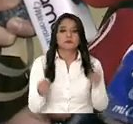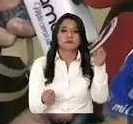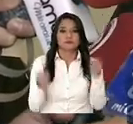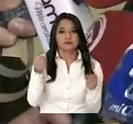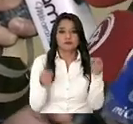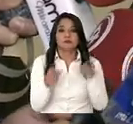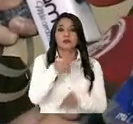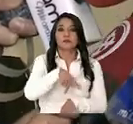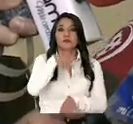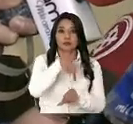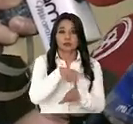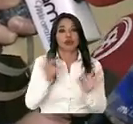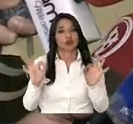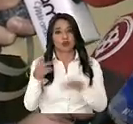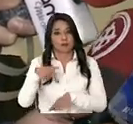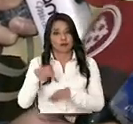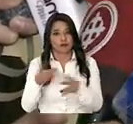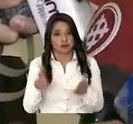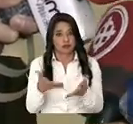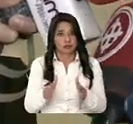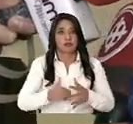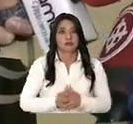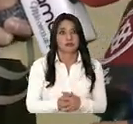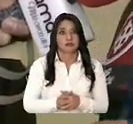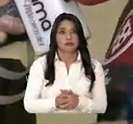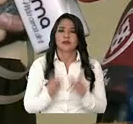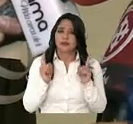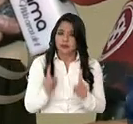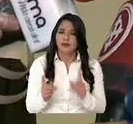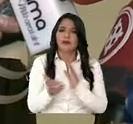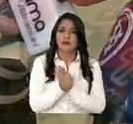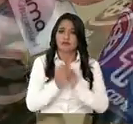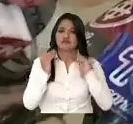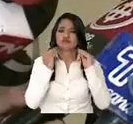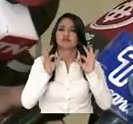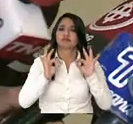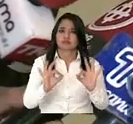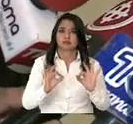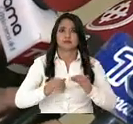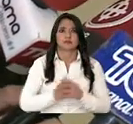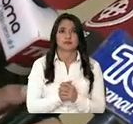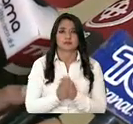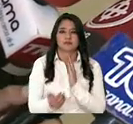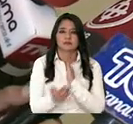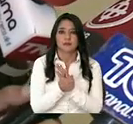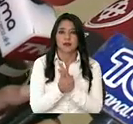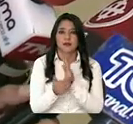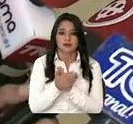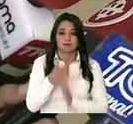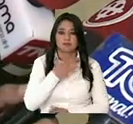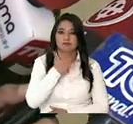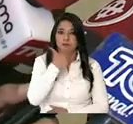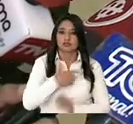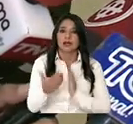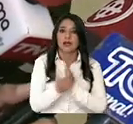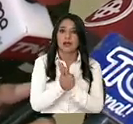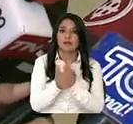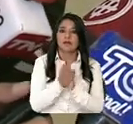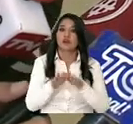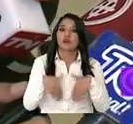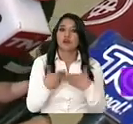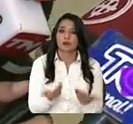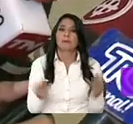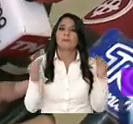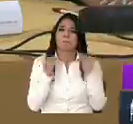conductores profesionales y no profesionales estén debidamente capacitados. Las habilidades y las destrezas tienen que generarse